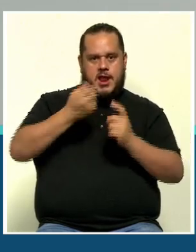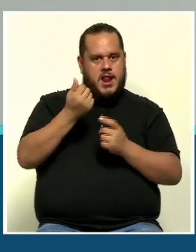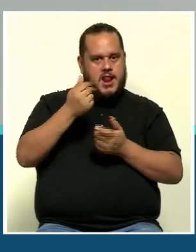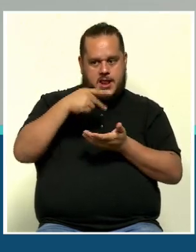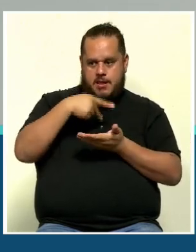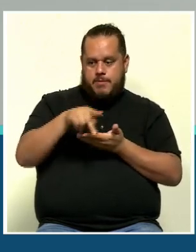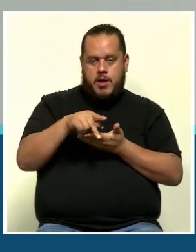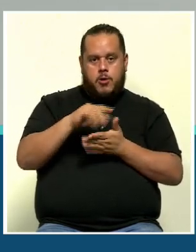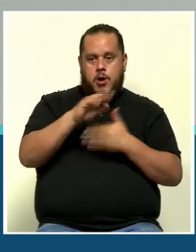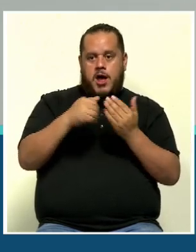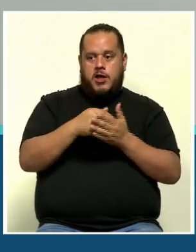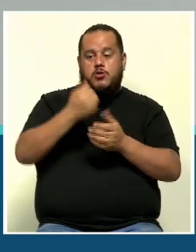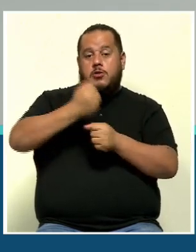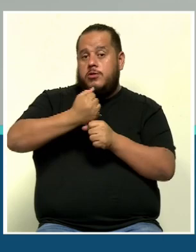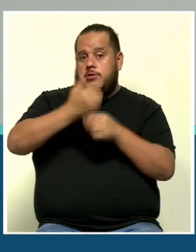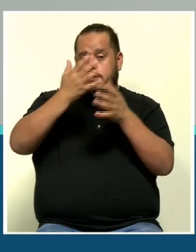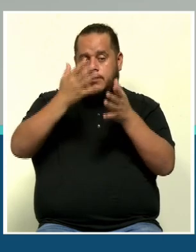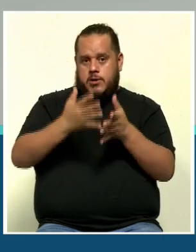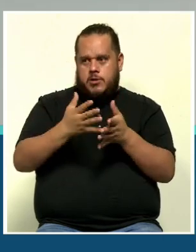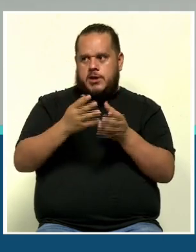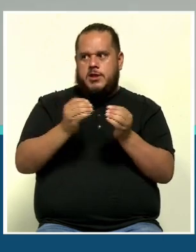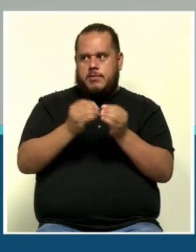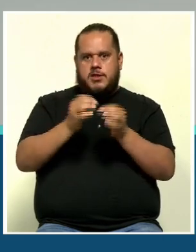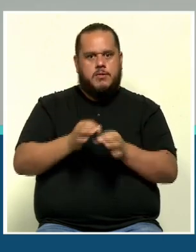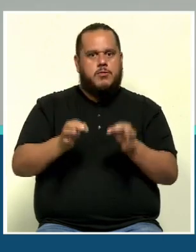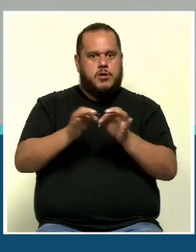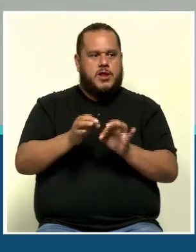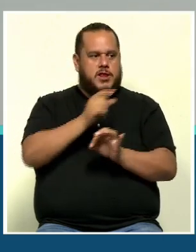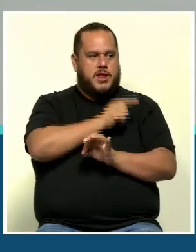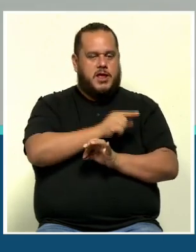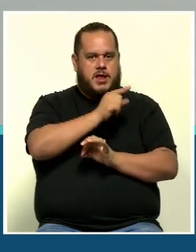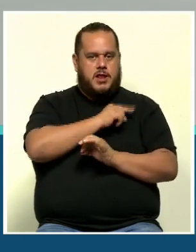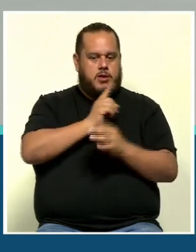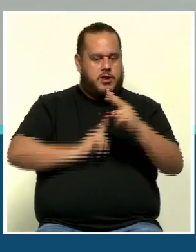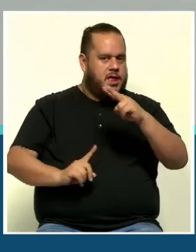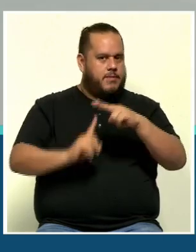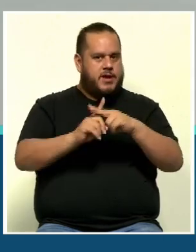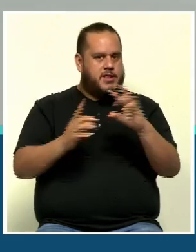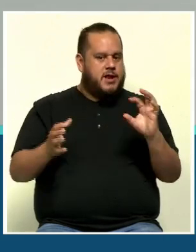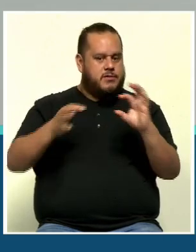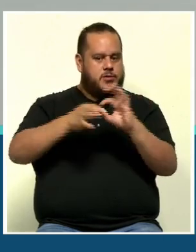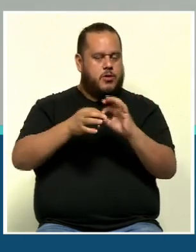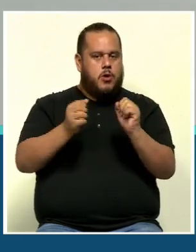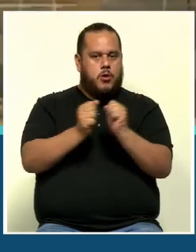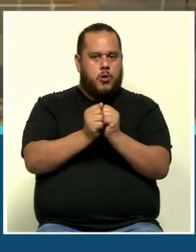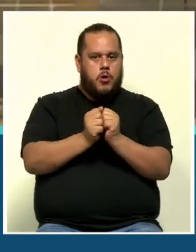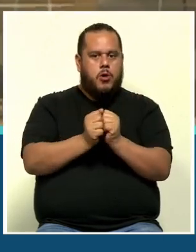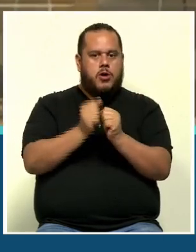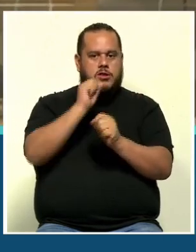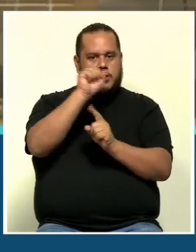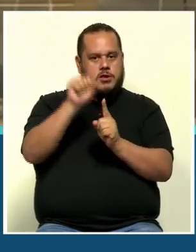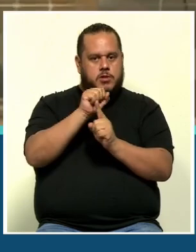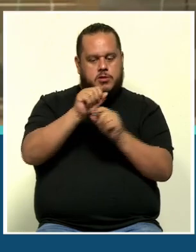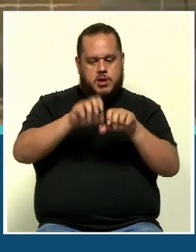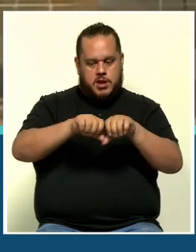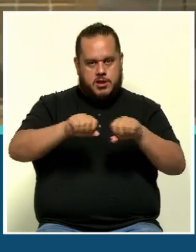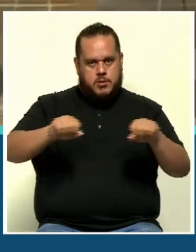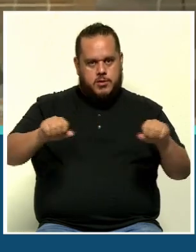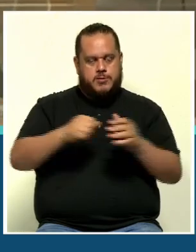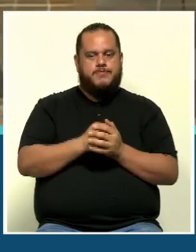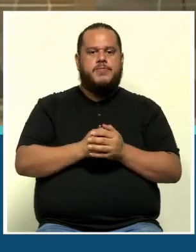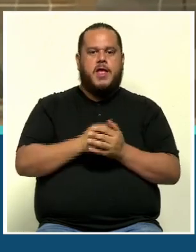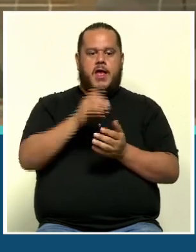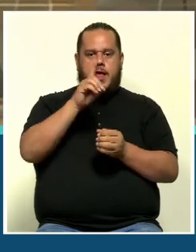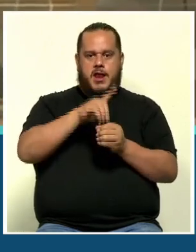salario a aquellos funcionarios y sobre todo jerarcas que aparezcan vinculados con casos de corrupción. Además de esto, la